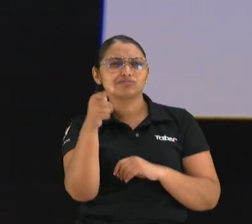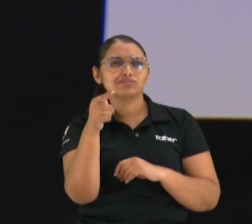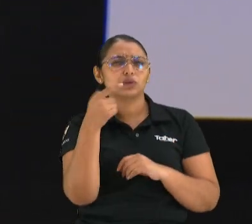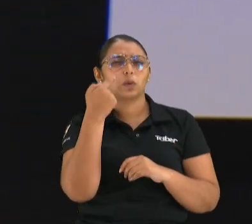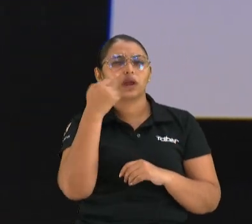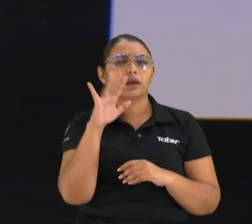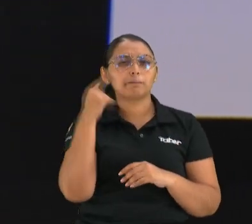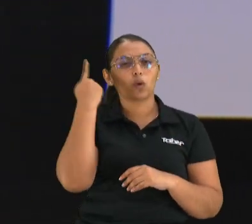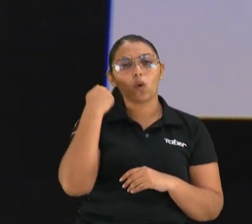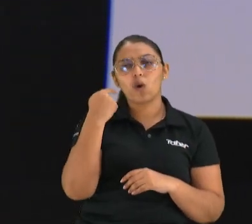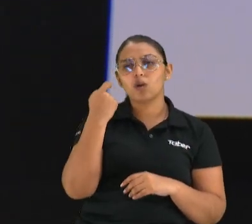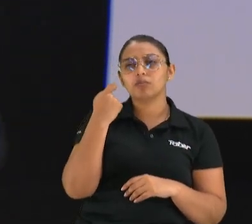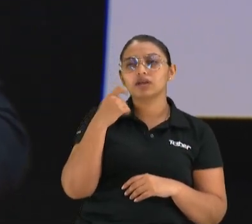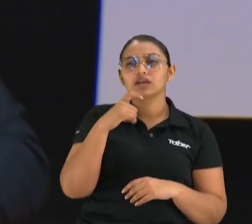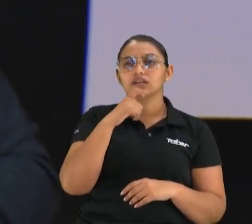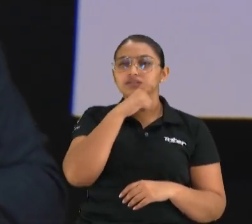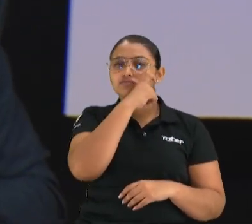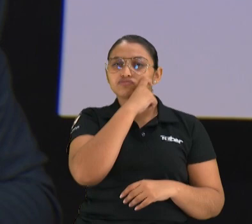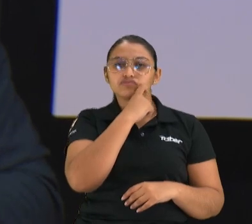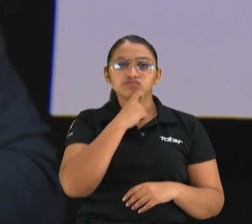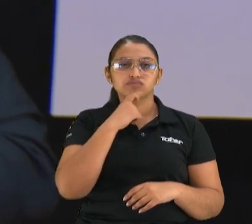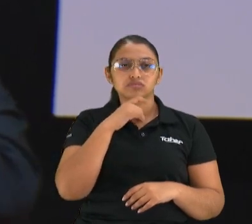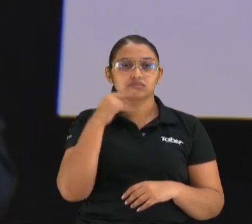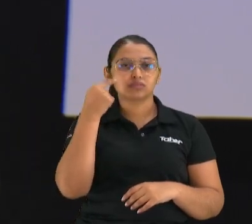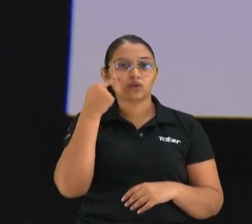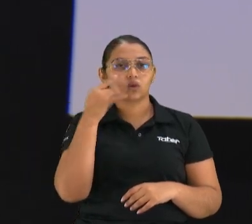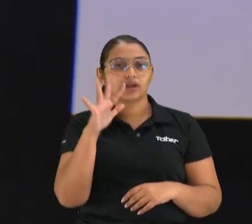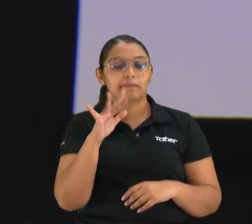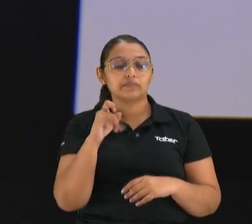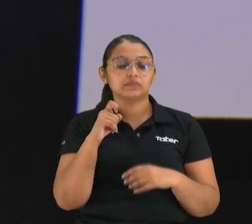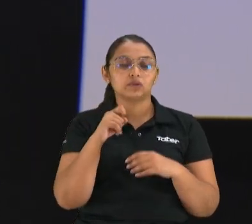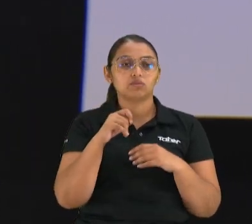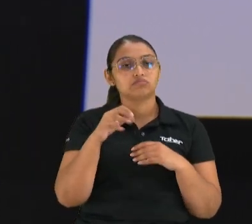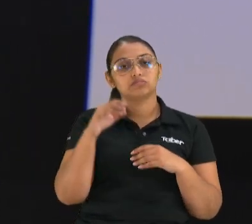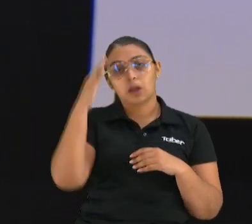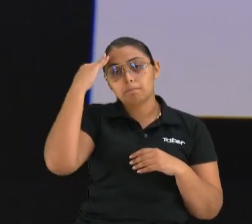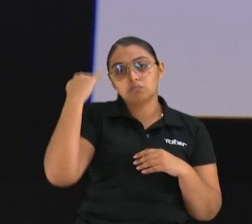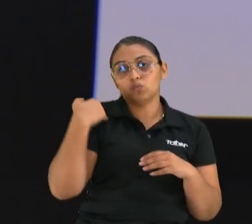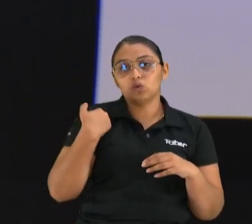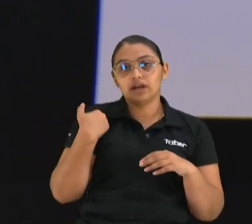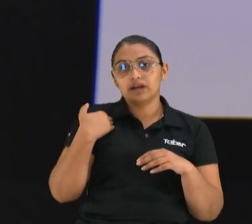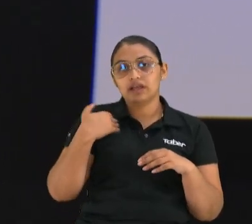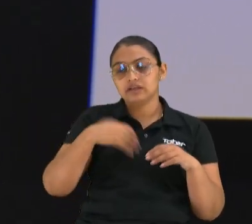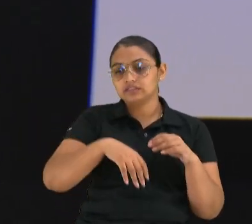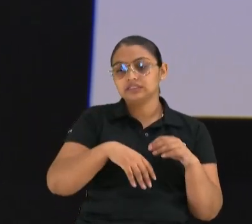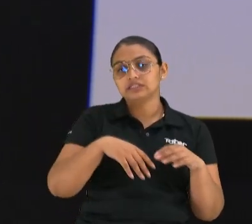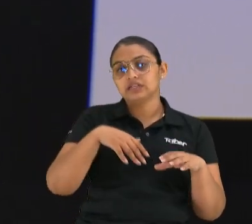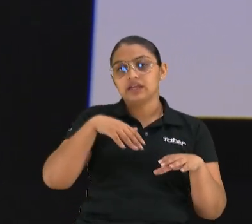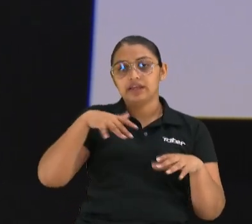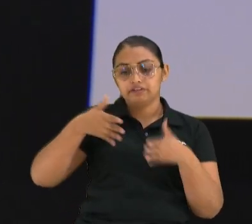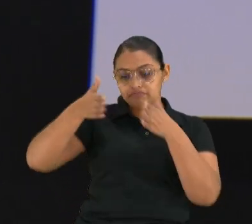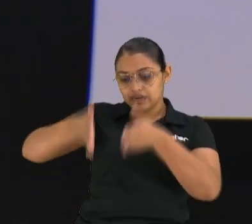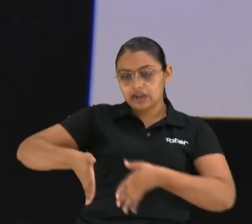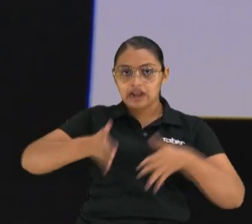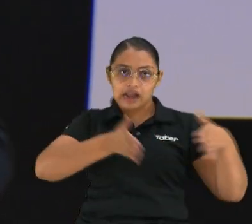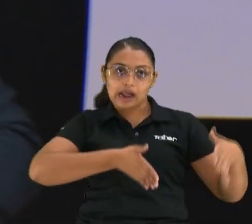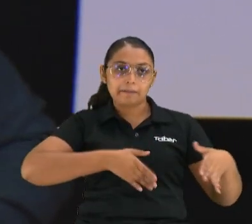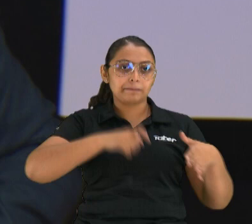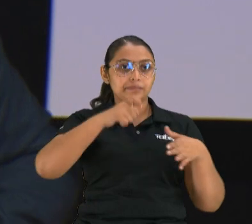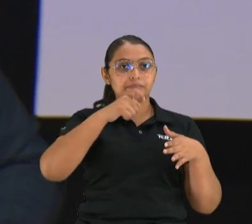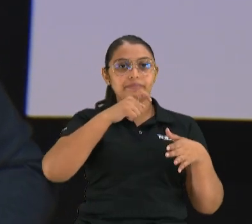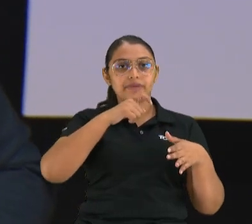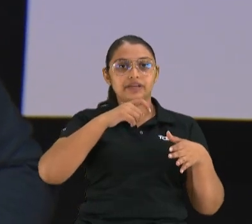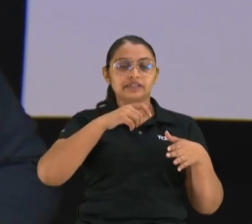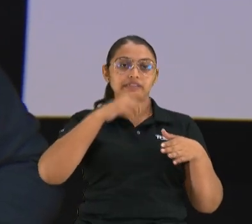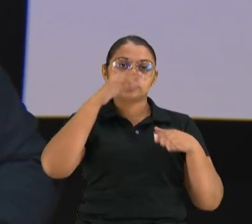alguna parte de su cuerpo Espero que si es hombre no sean las piernas Fran todo bien Amén se ha hecho una